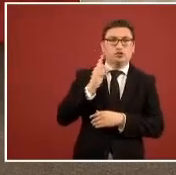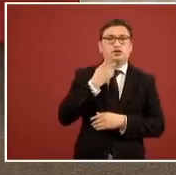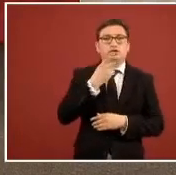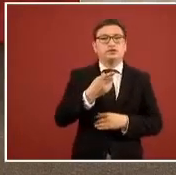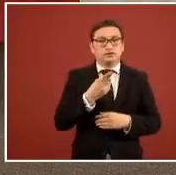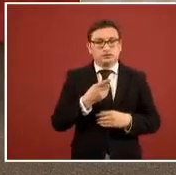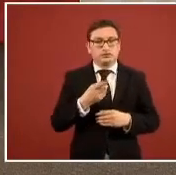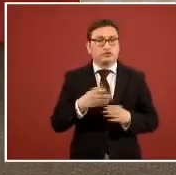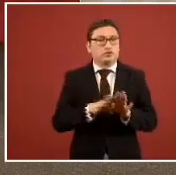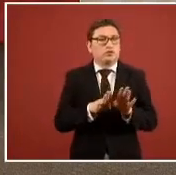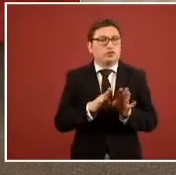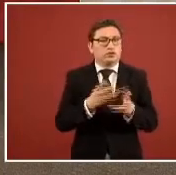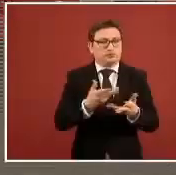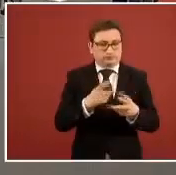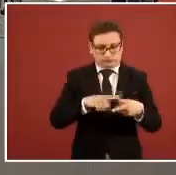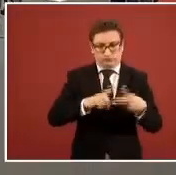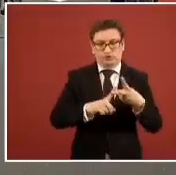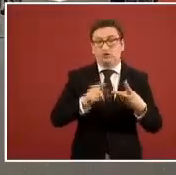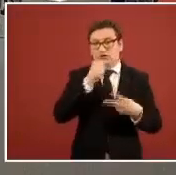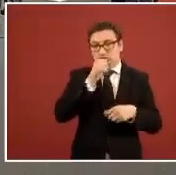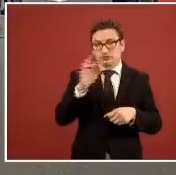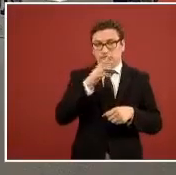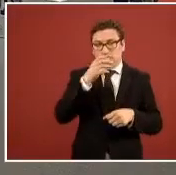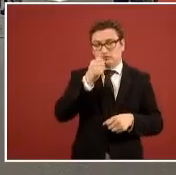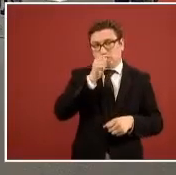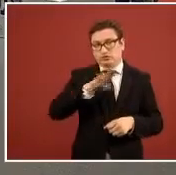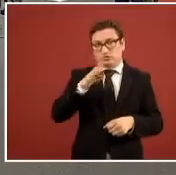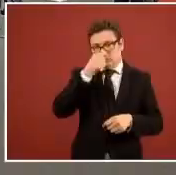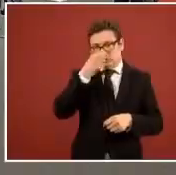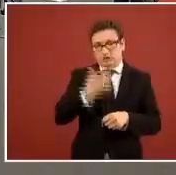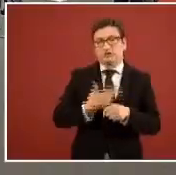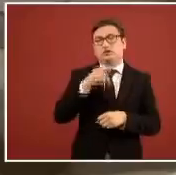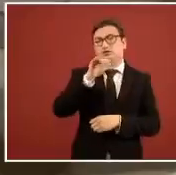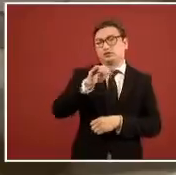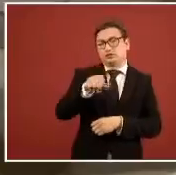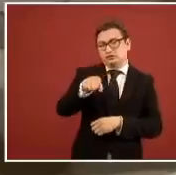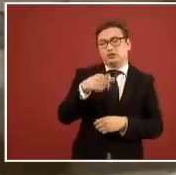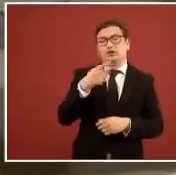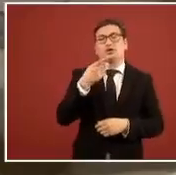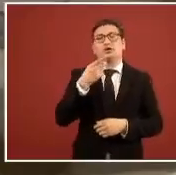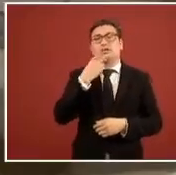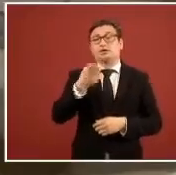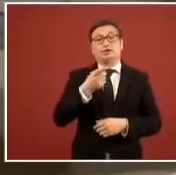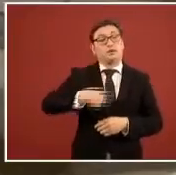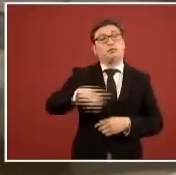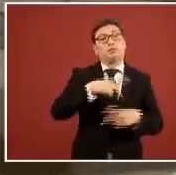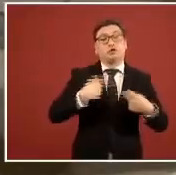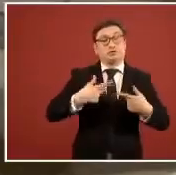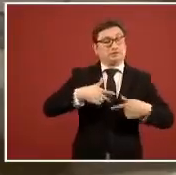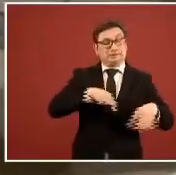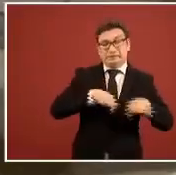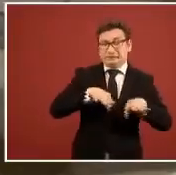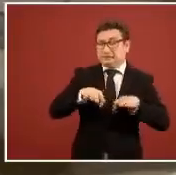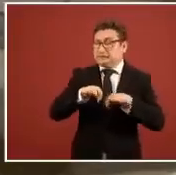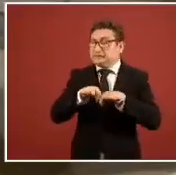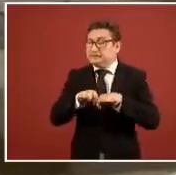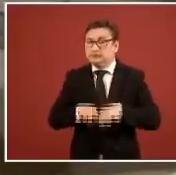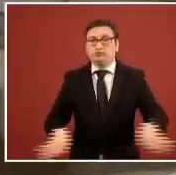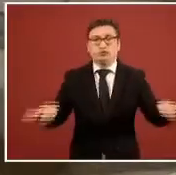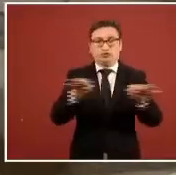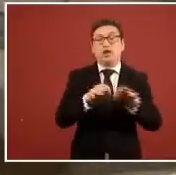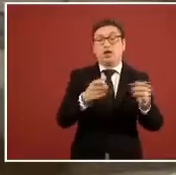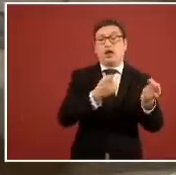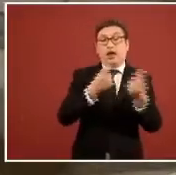plasma? Y, subsecretario, para usted también, si nos pudiera comentar, de los trabajadores esenciales, algunos que ya estaban